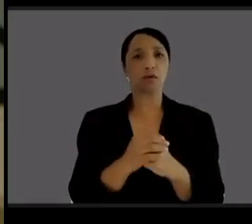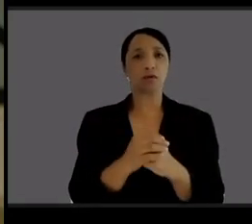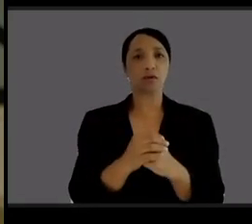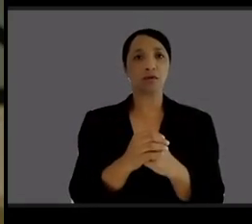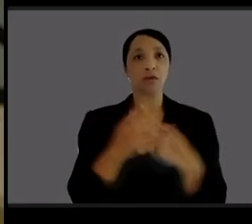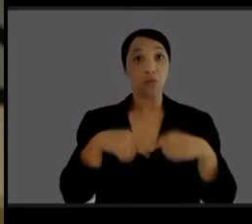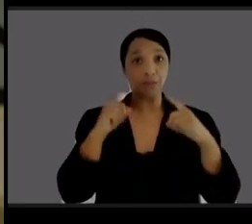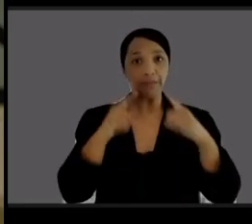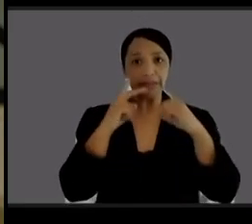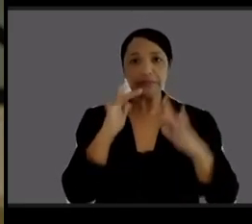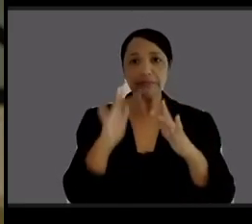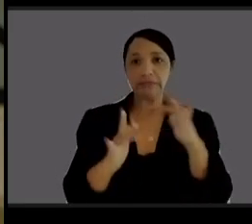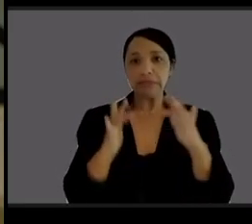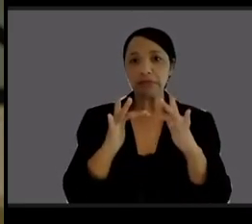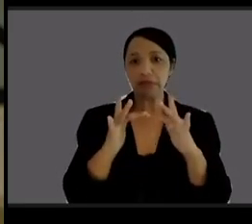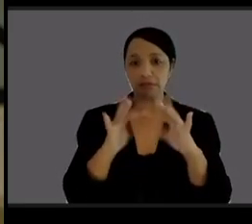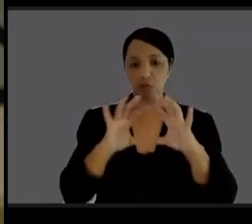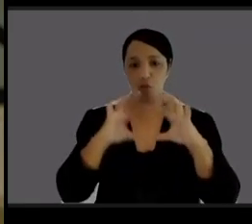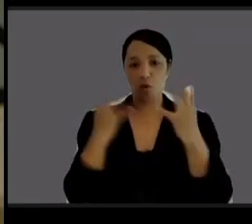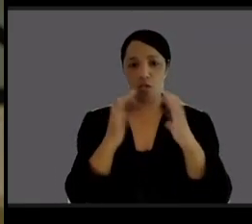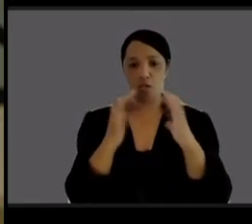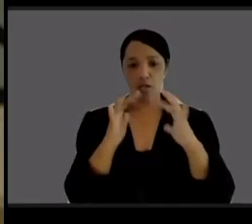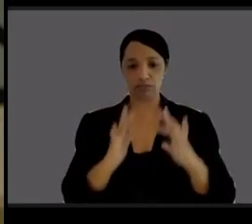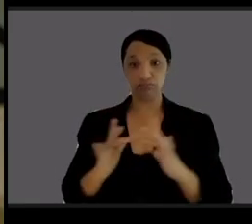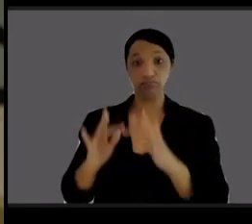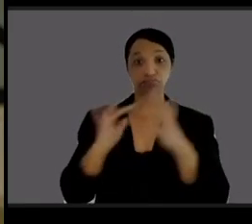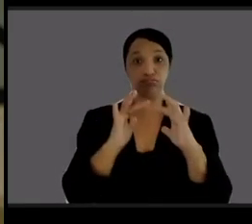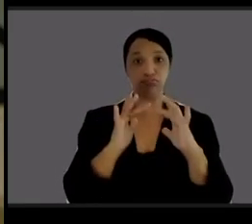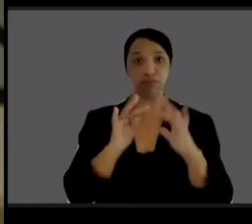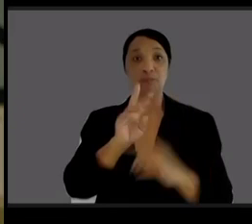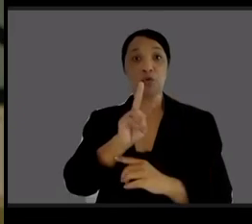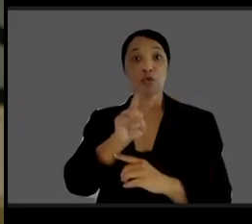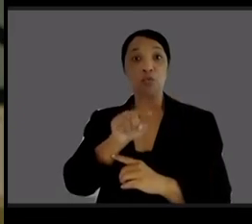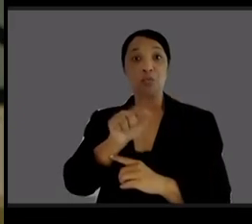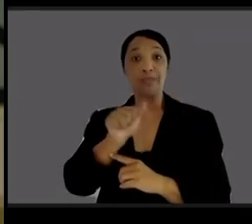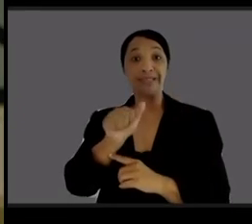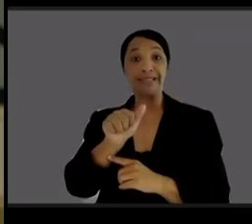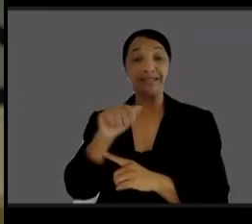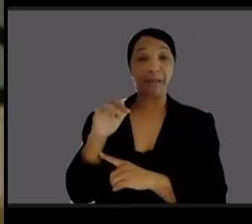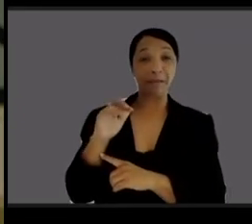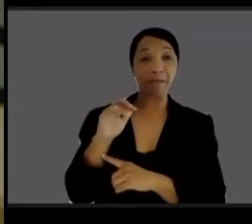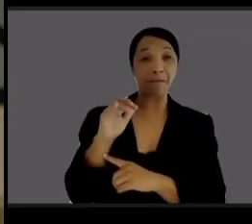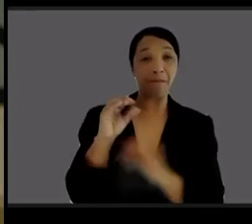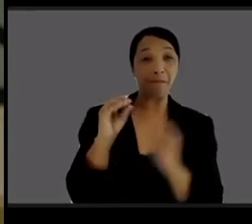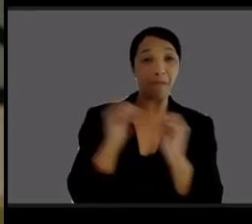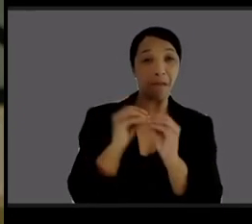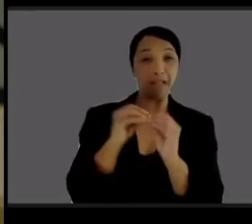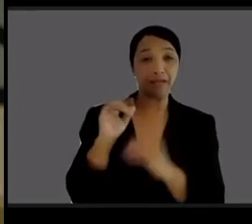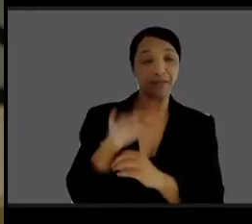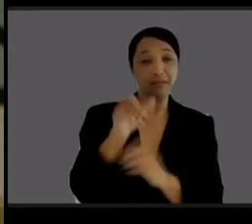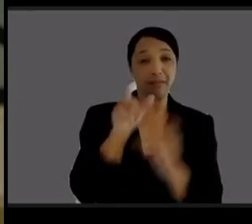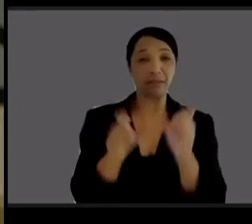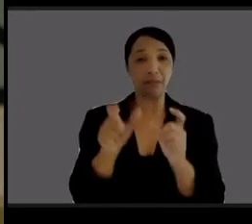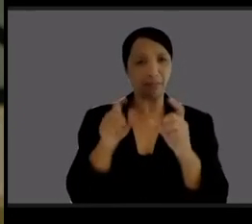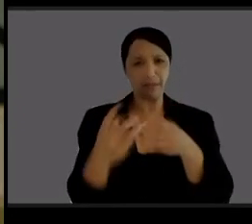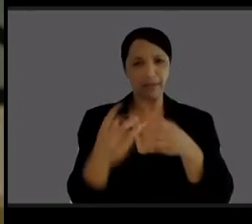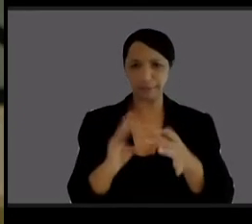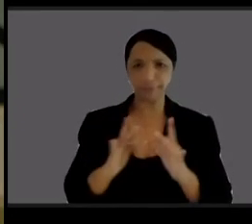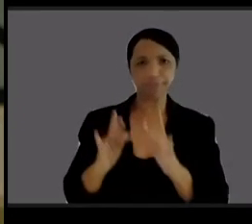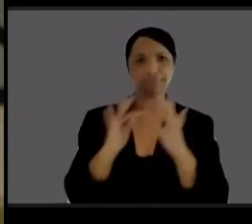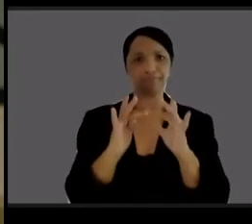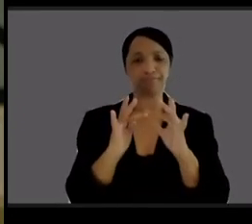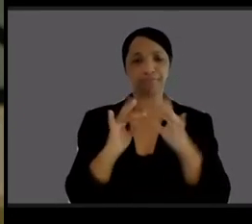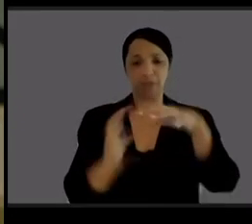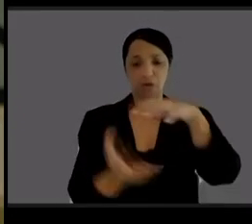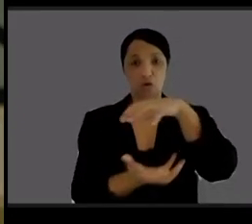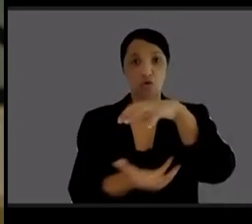trabajar juntos para reducir la brecha de conectividad y lograr que 2.600 millones de personas